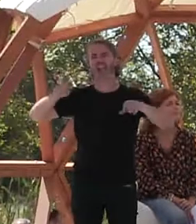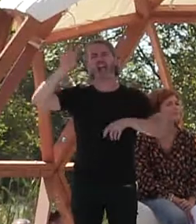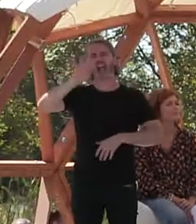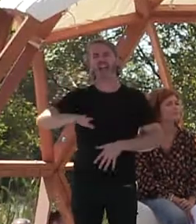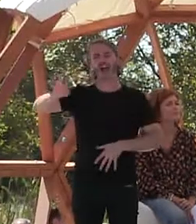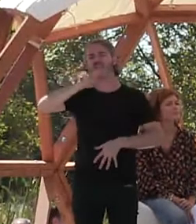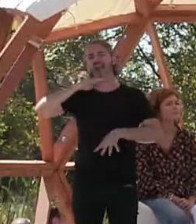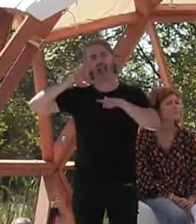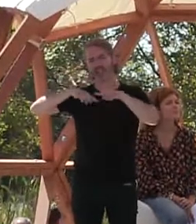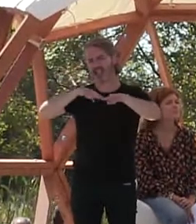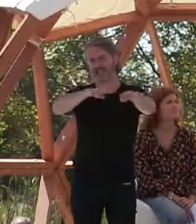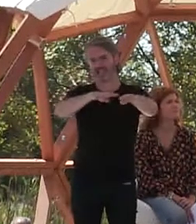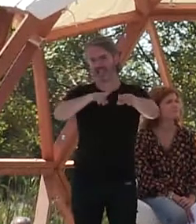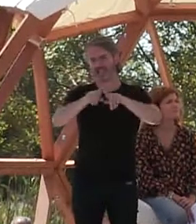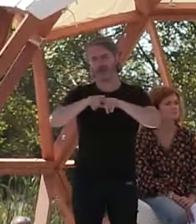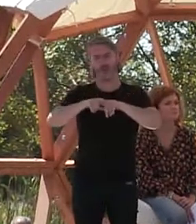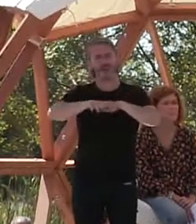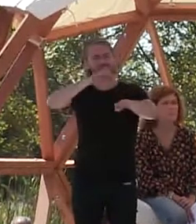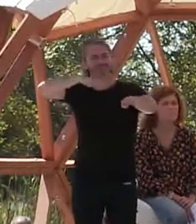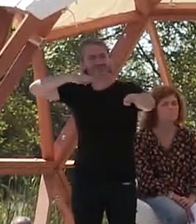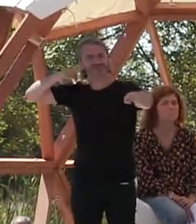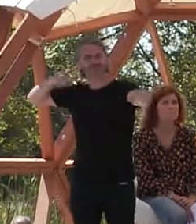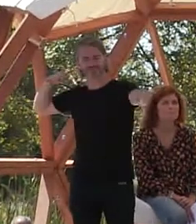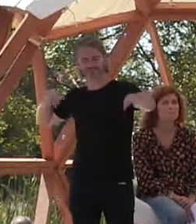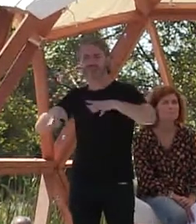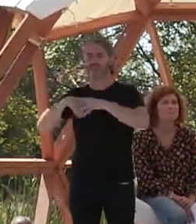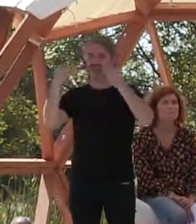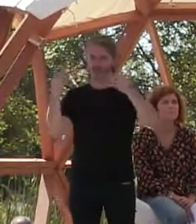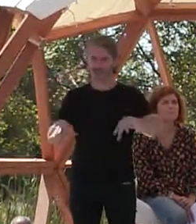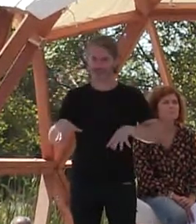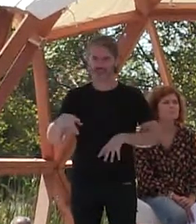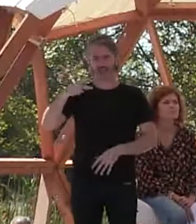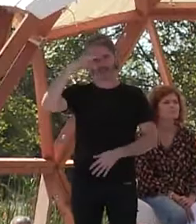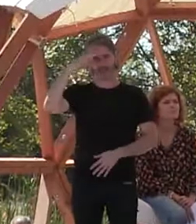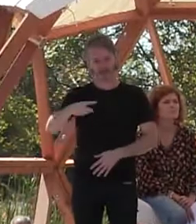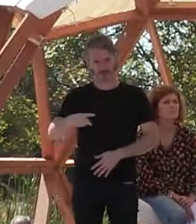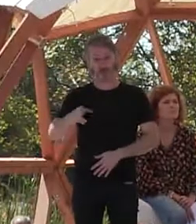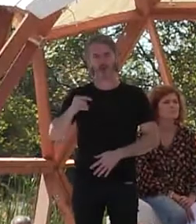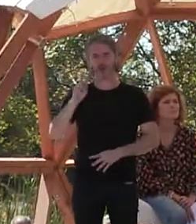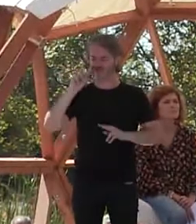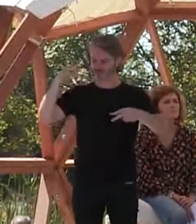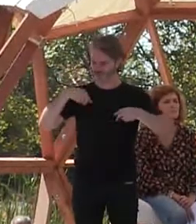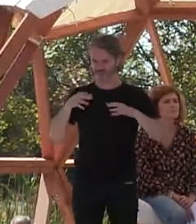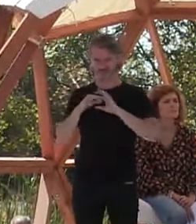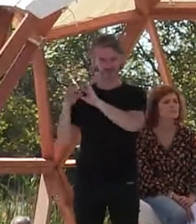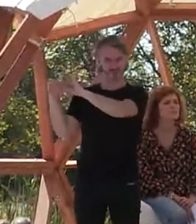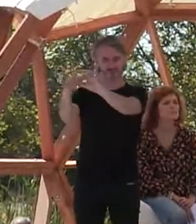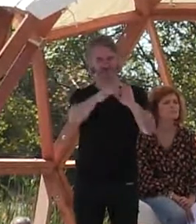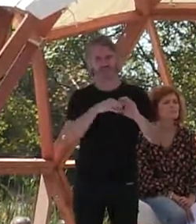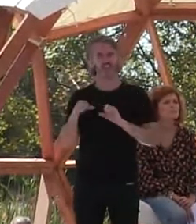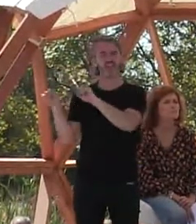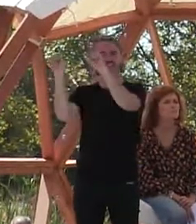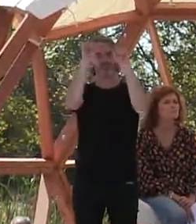Cataluña, manifestaciones profundamente democráticas, respetuosas, pero convencidas de defender un derecho